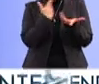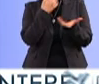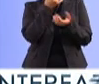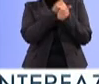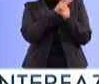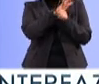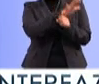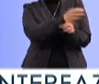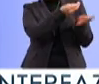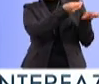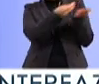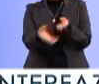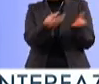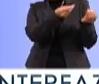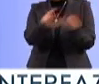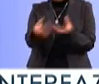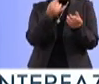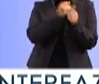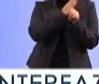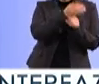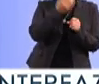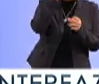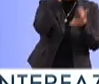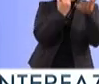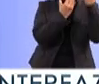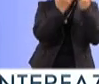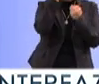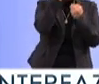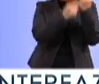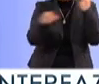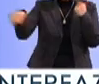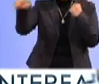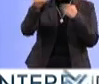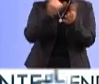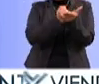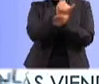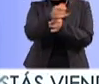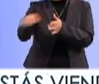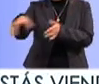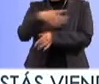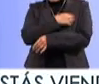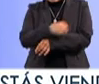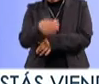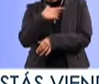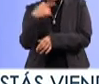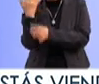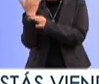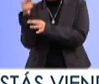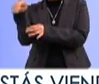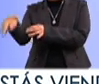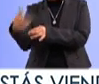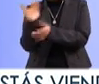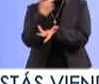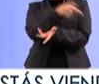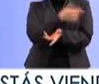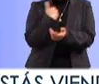información a mayor información seguramente la decisión que tomen nuestros hijos se va a acercar a lo que ellos quieren y